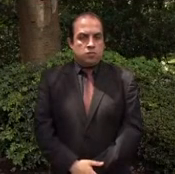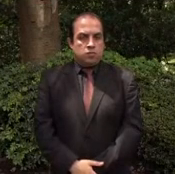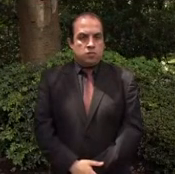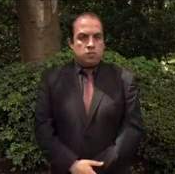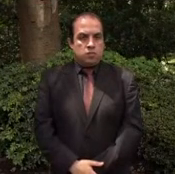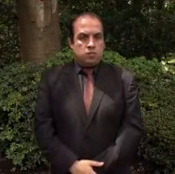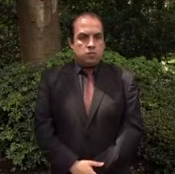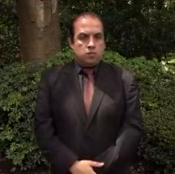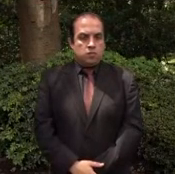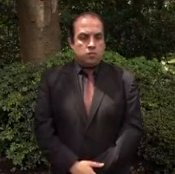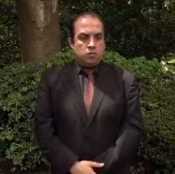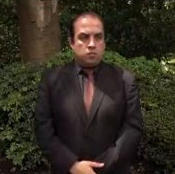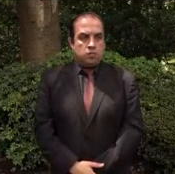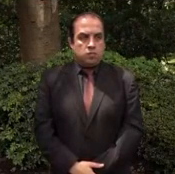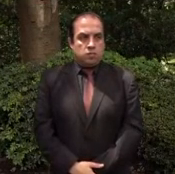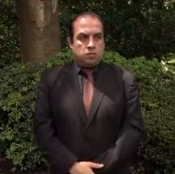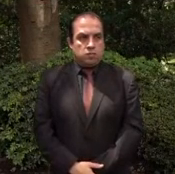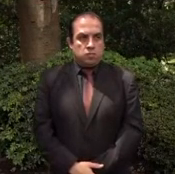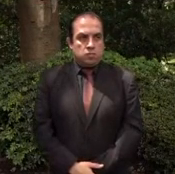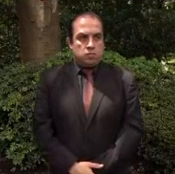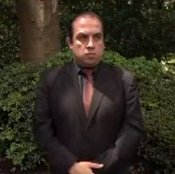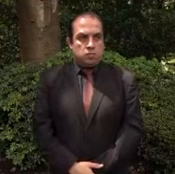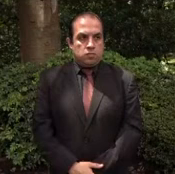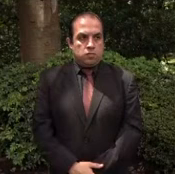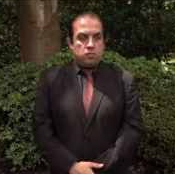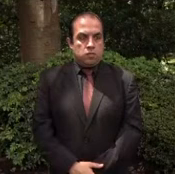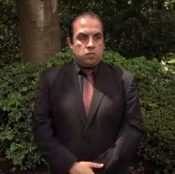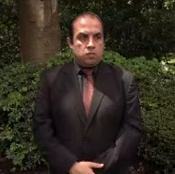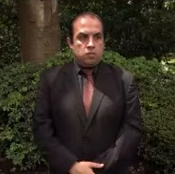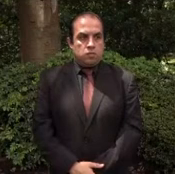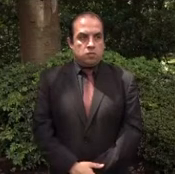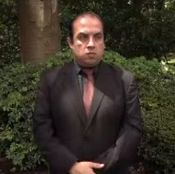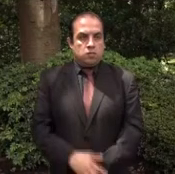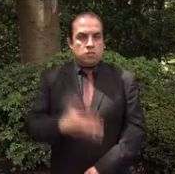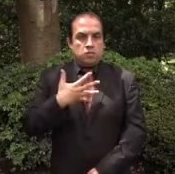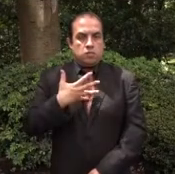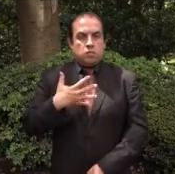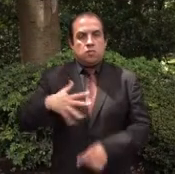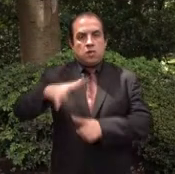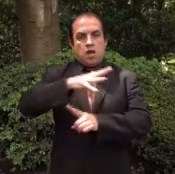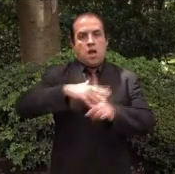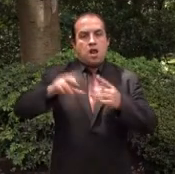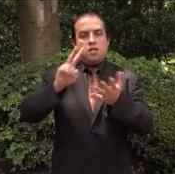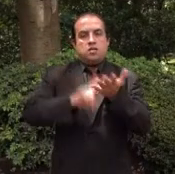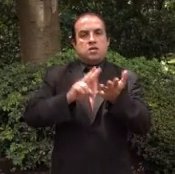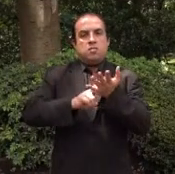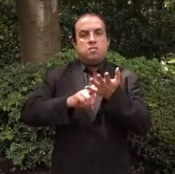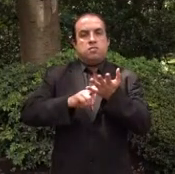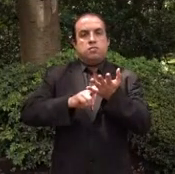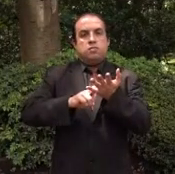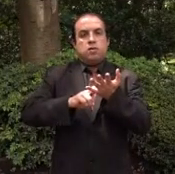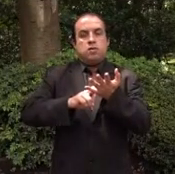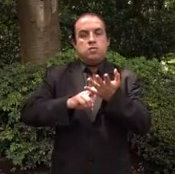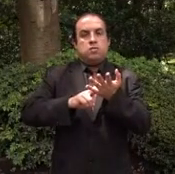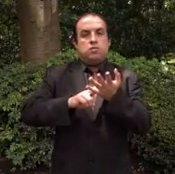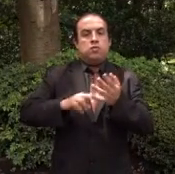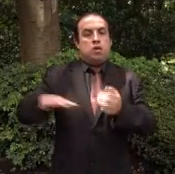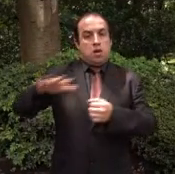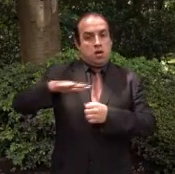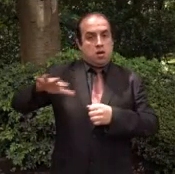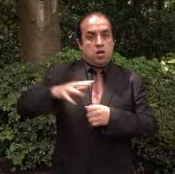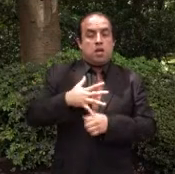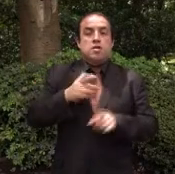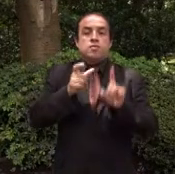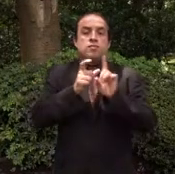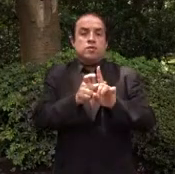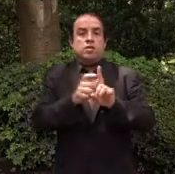conservación, que es área de valor ambiental. Como parte de las áreas de valor ambiental, igual que las áreas naturales protegidas, tiene un programa